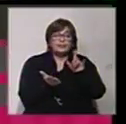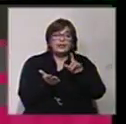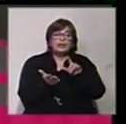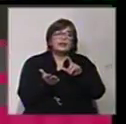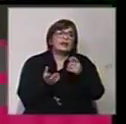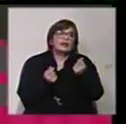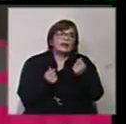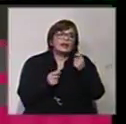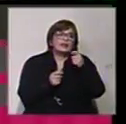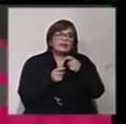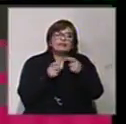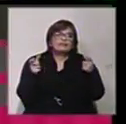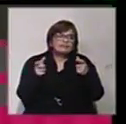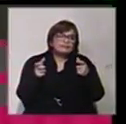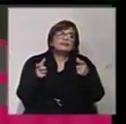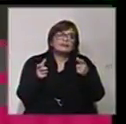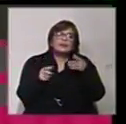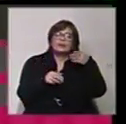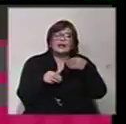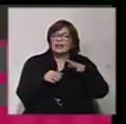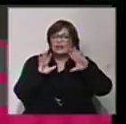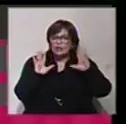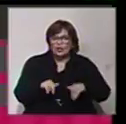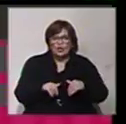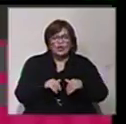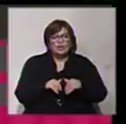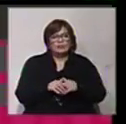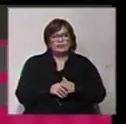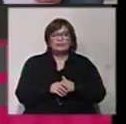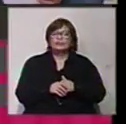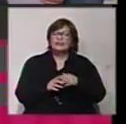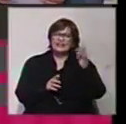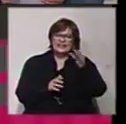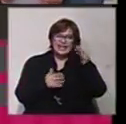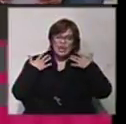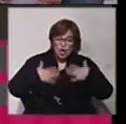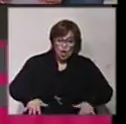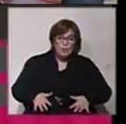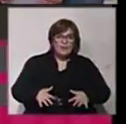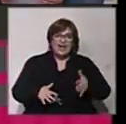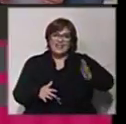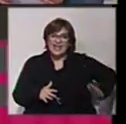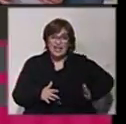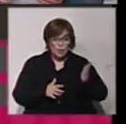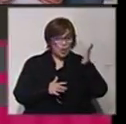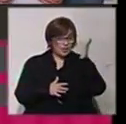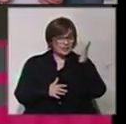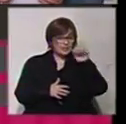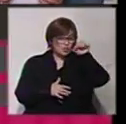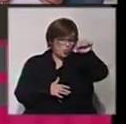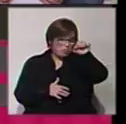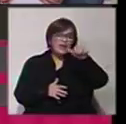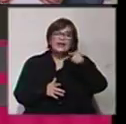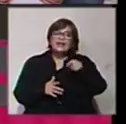costo de la entrada podés participar de todas las propuestas que tiene la convención. Va a haber un taller de vestimenta superheroica que es sobre